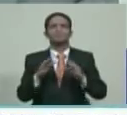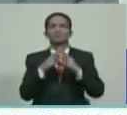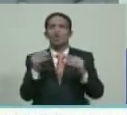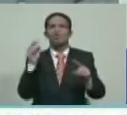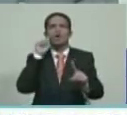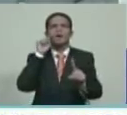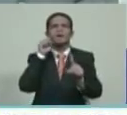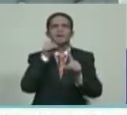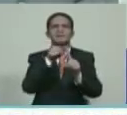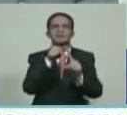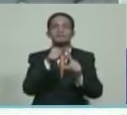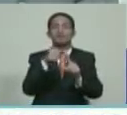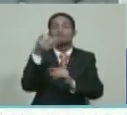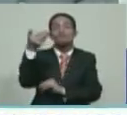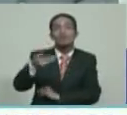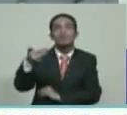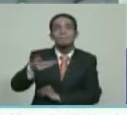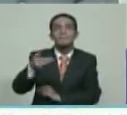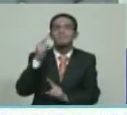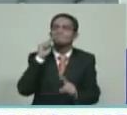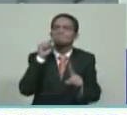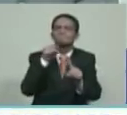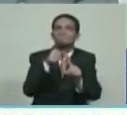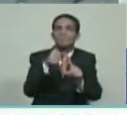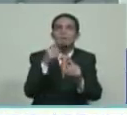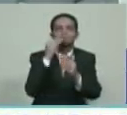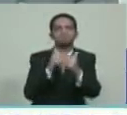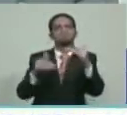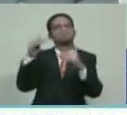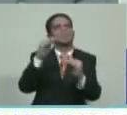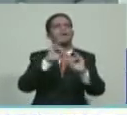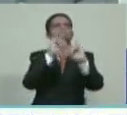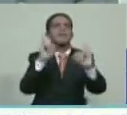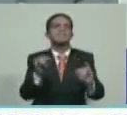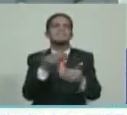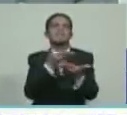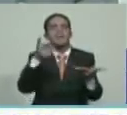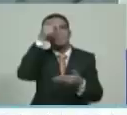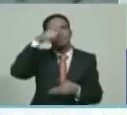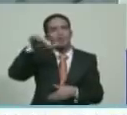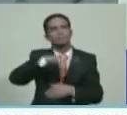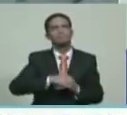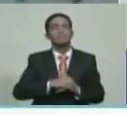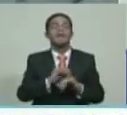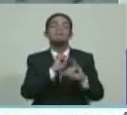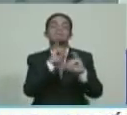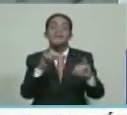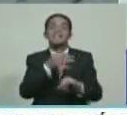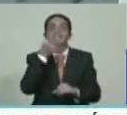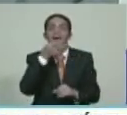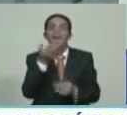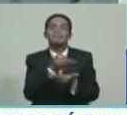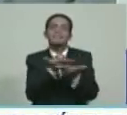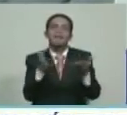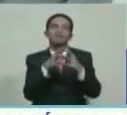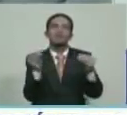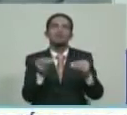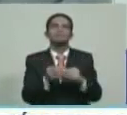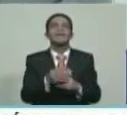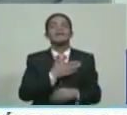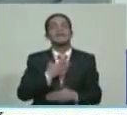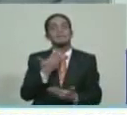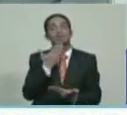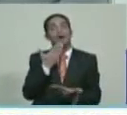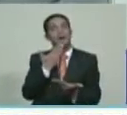fundamental que es la suprema felicidad de nuestro pueblo feliz tarde a todos queremos agradecer